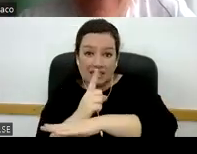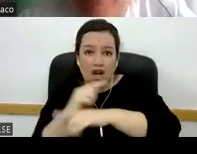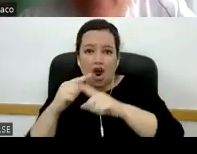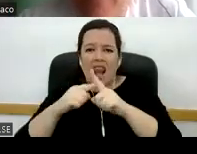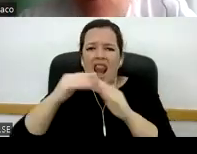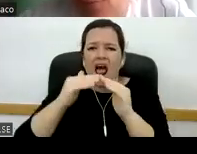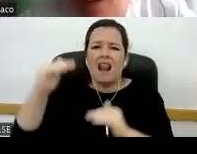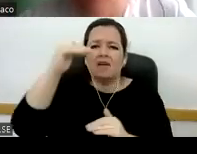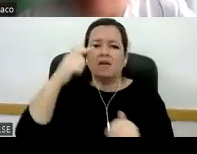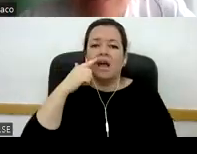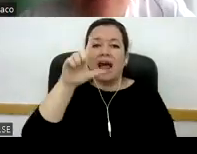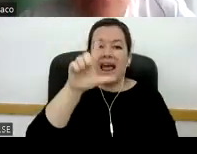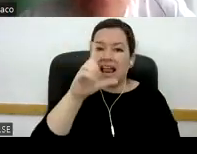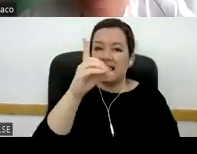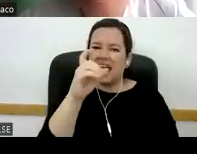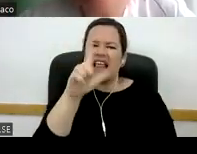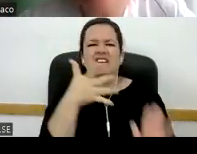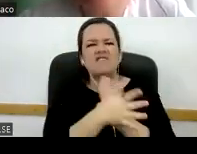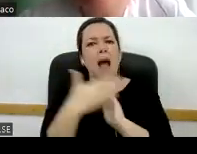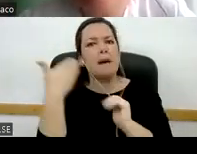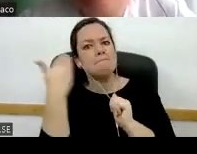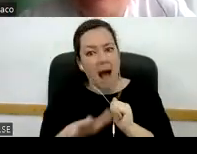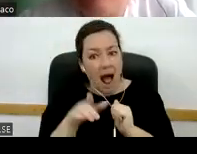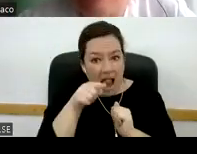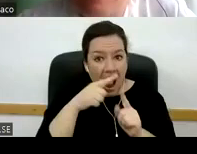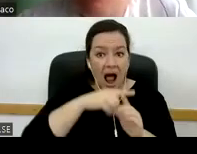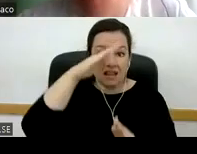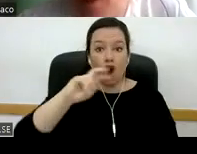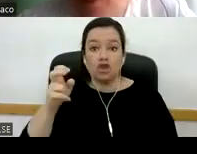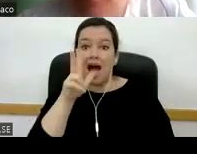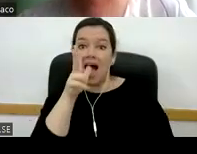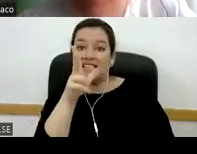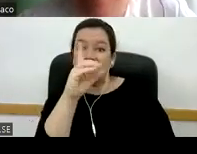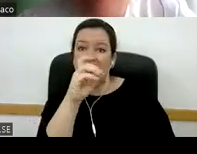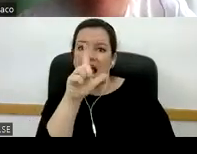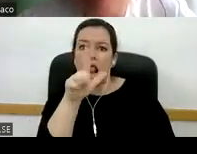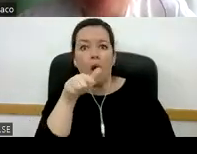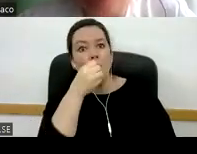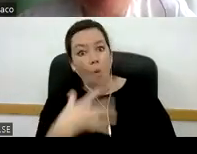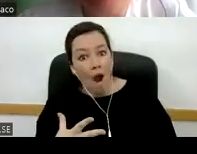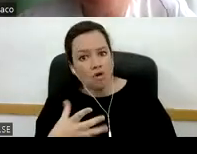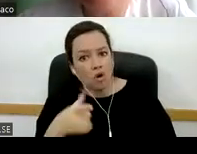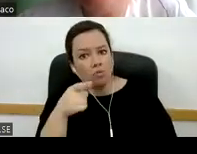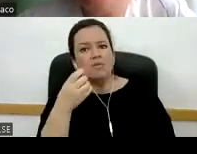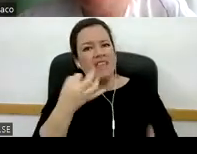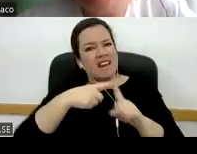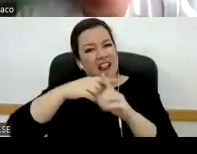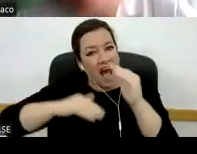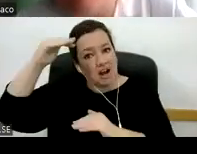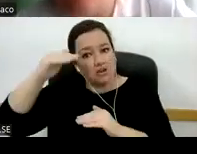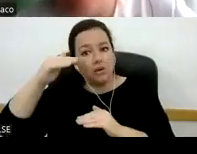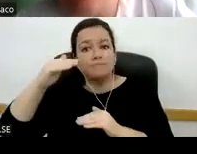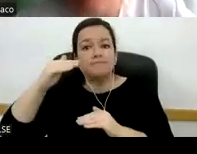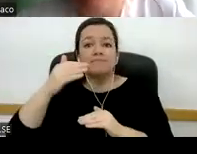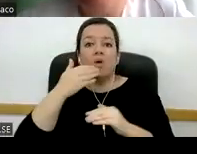colesterol LDL o malo alto y un colesterol HDL o bueno, que interesaría que estuviese lo más alto posible, pues en